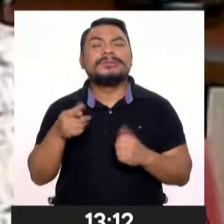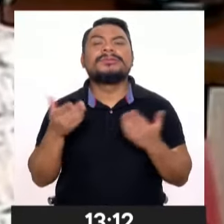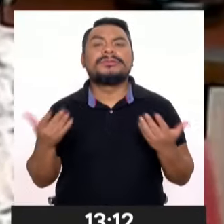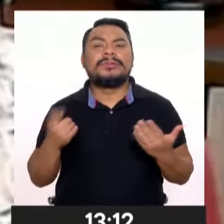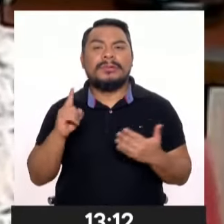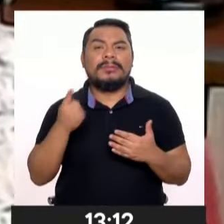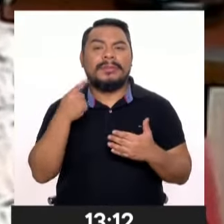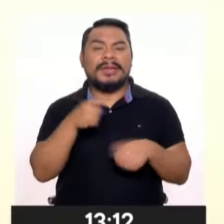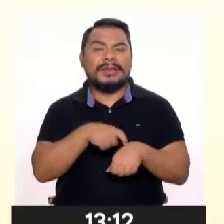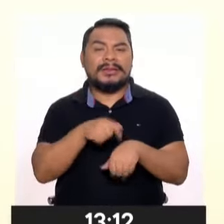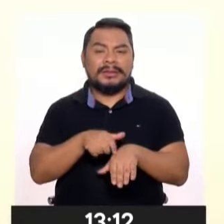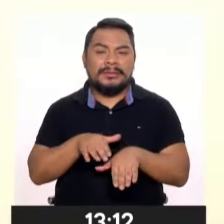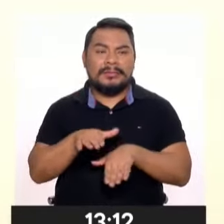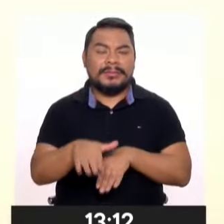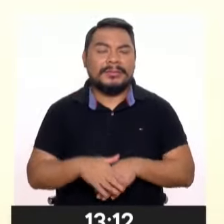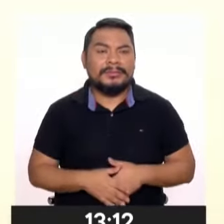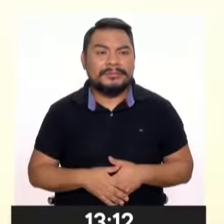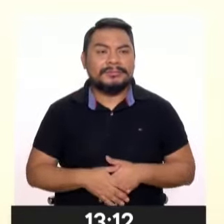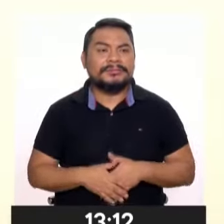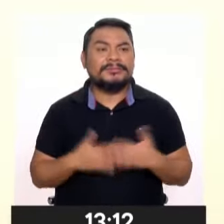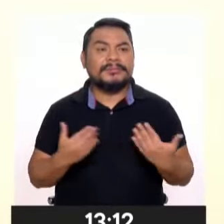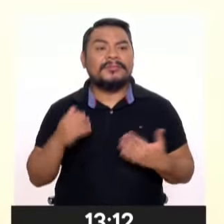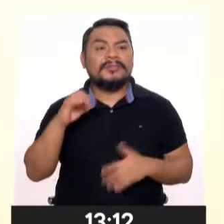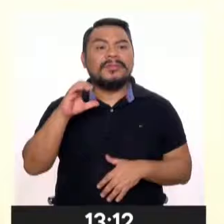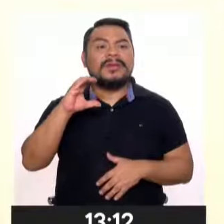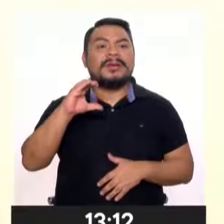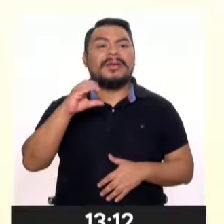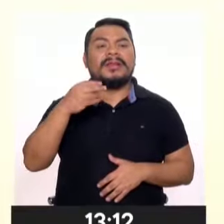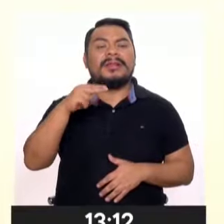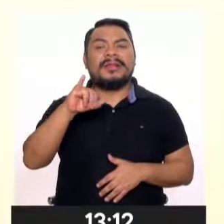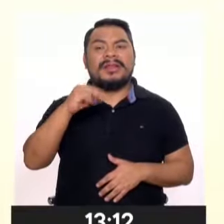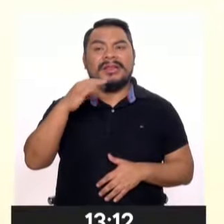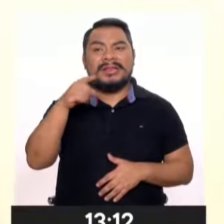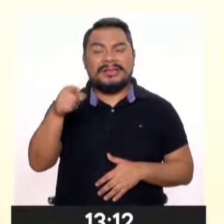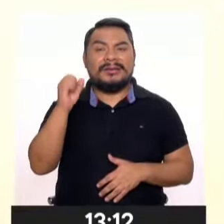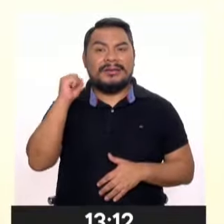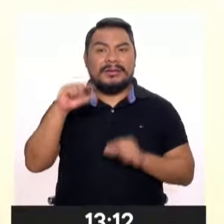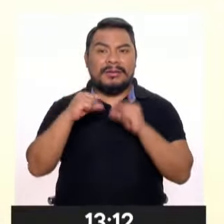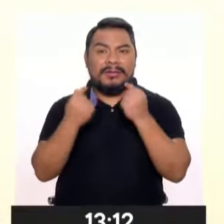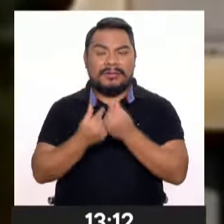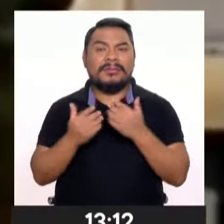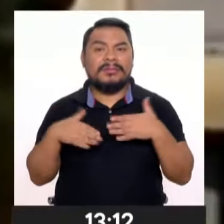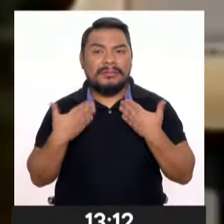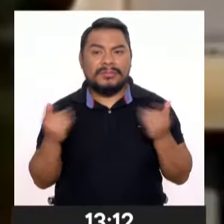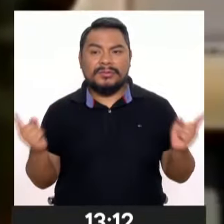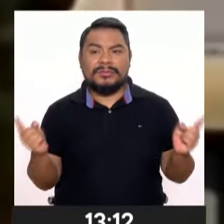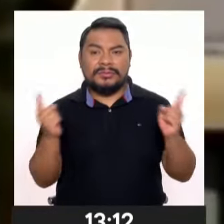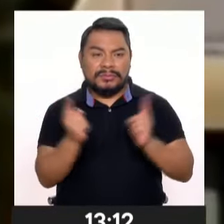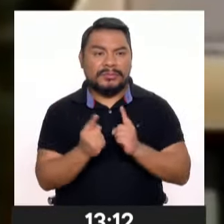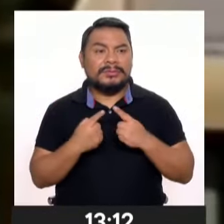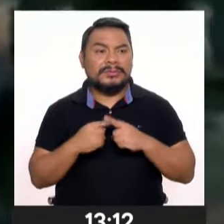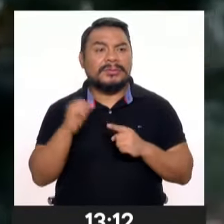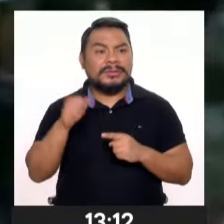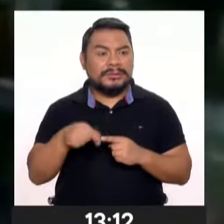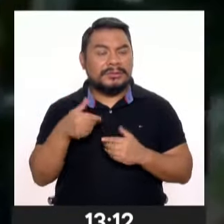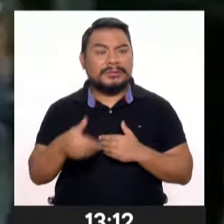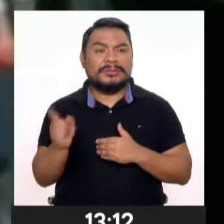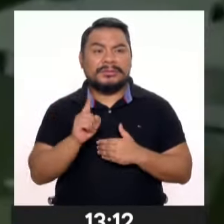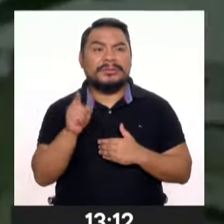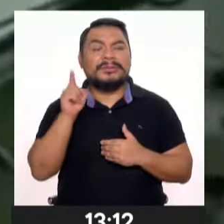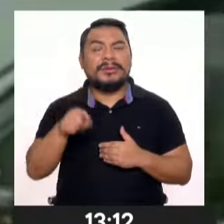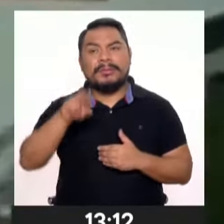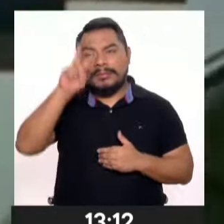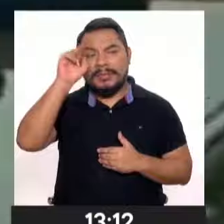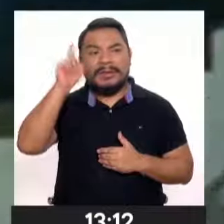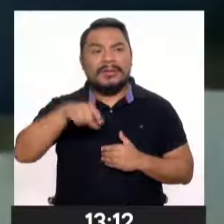encuentra en primera etapa la cidh puede recomendar una solución amistosa entre las partes pero sí estando prospera El Perú debe